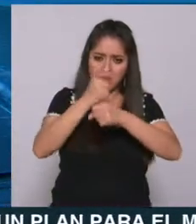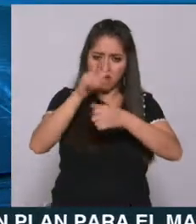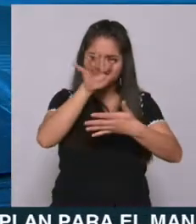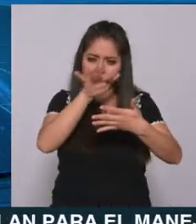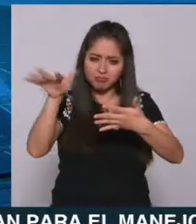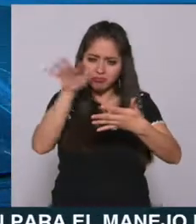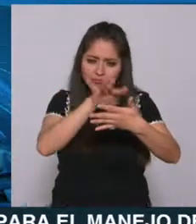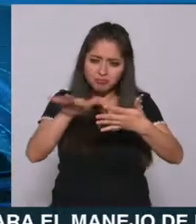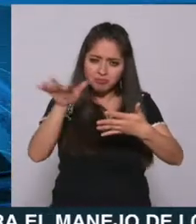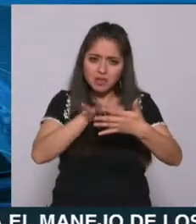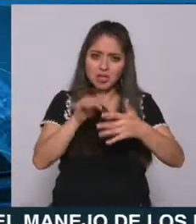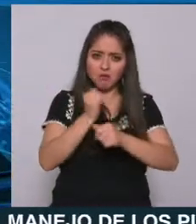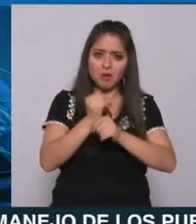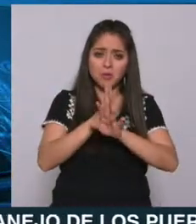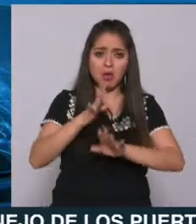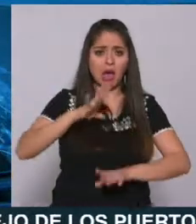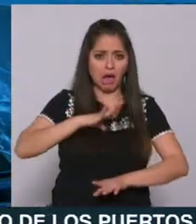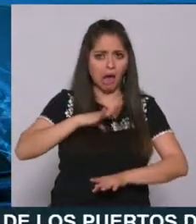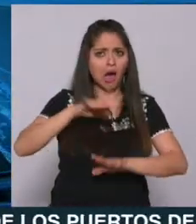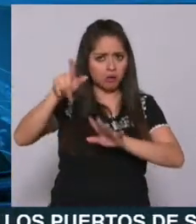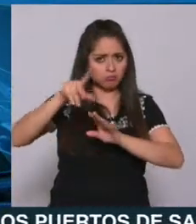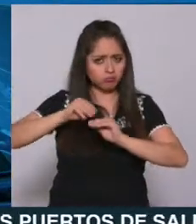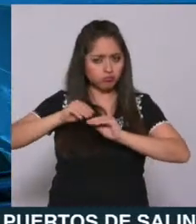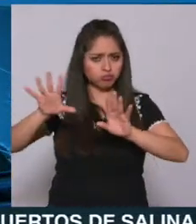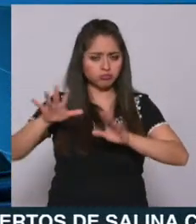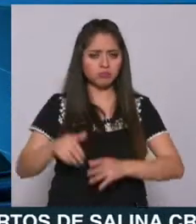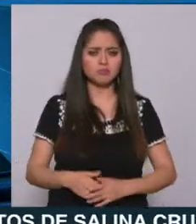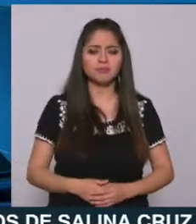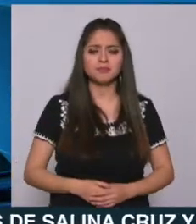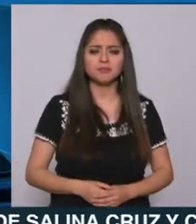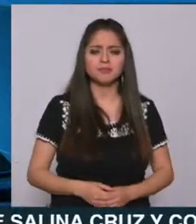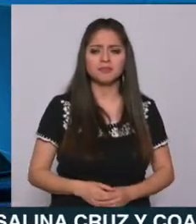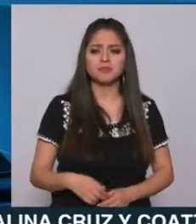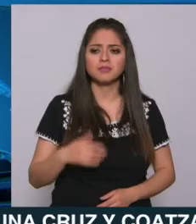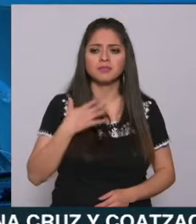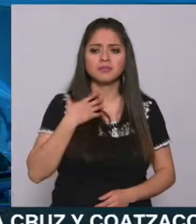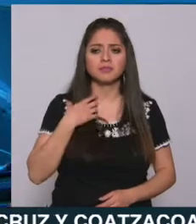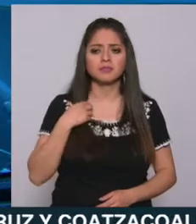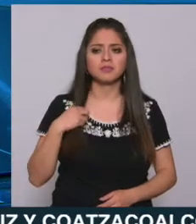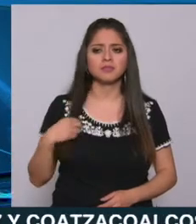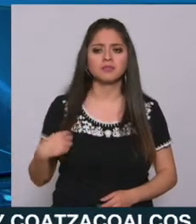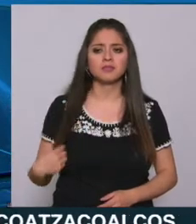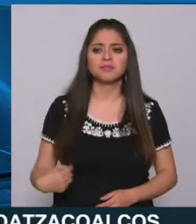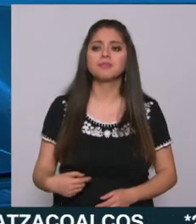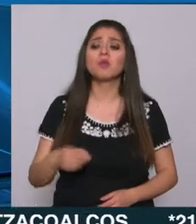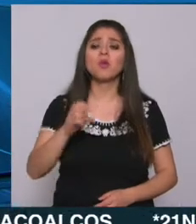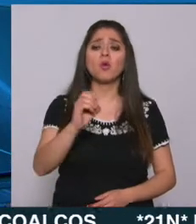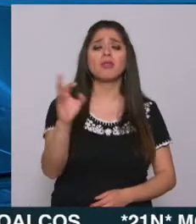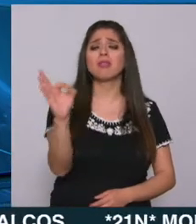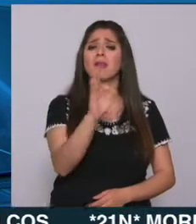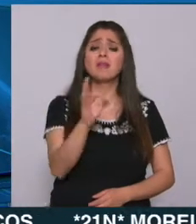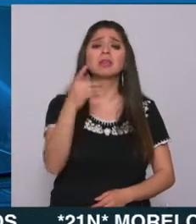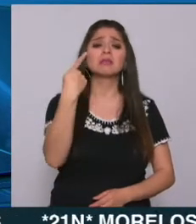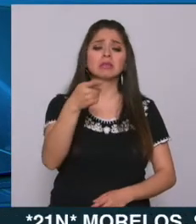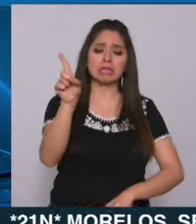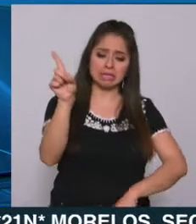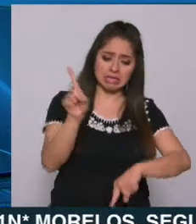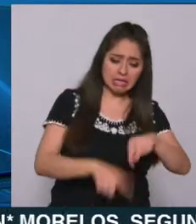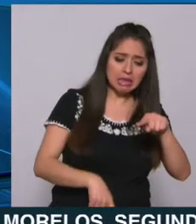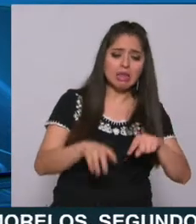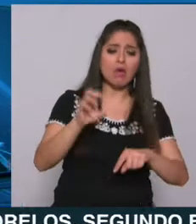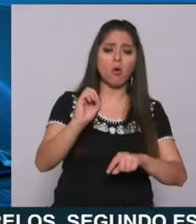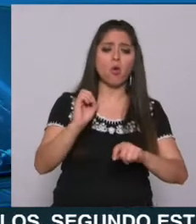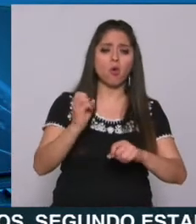disponible. Fernanda, más allá de que el intentar quitarle o restringirle un derecho a una